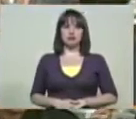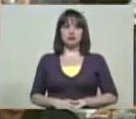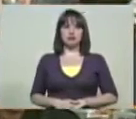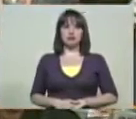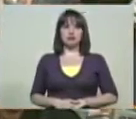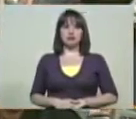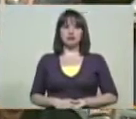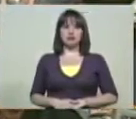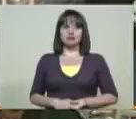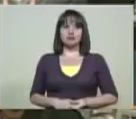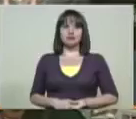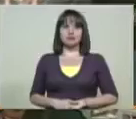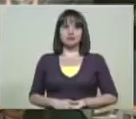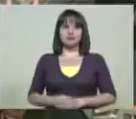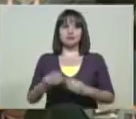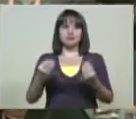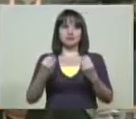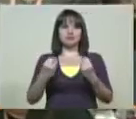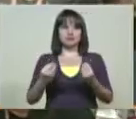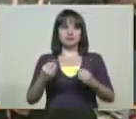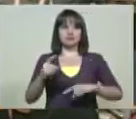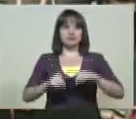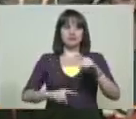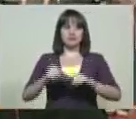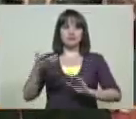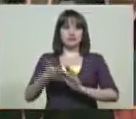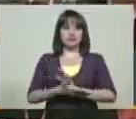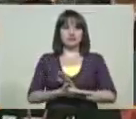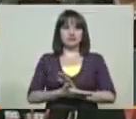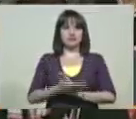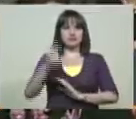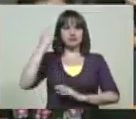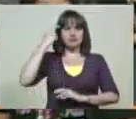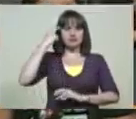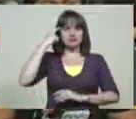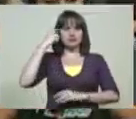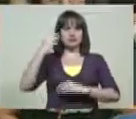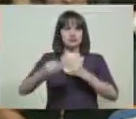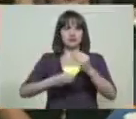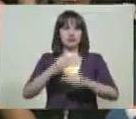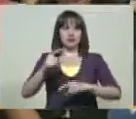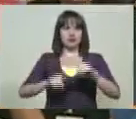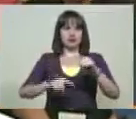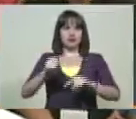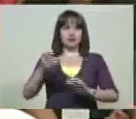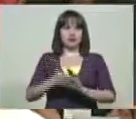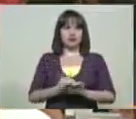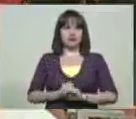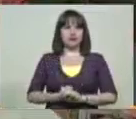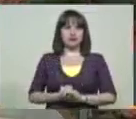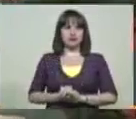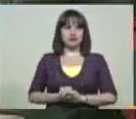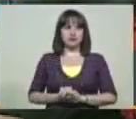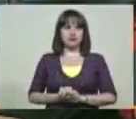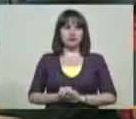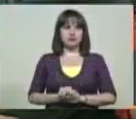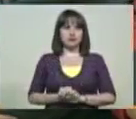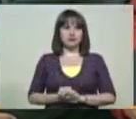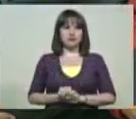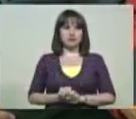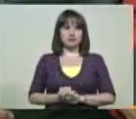mandante fariña yo me puse a revisar todos estos documentos porque